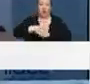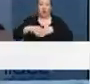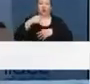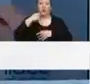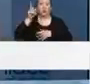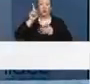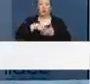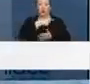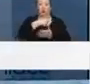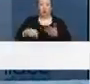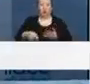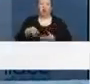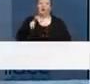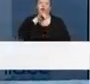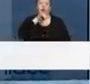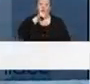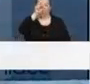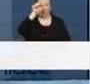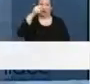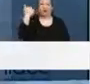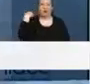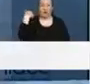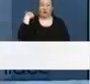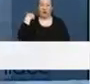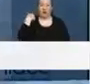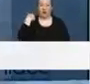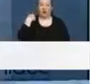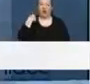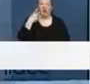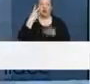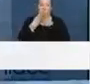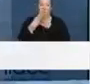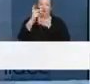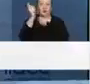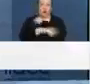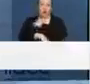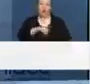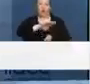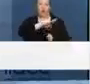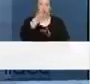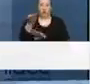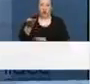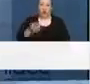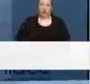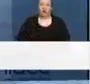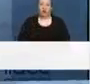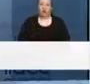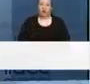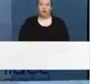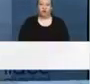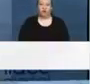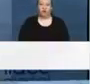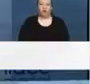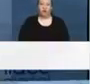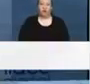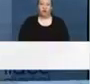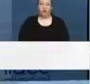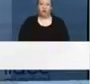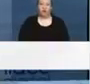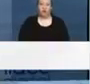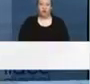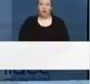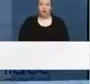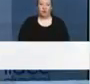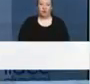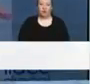estadounidense lo practica y es parte del sistema interamericano el matón del barrio por hacer lo que le dé la gana patea al perro pero está prohibido por el sistema interamericano